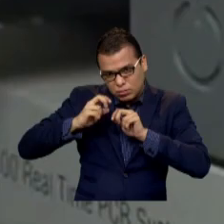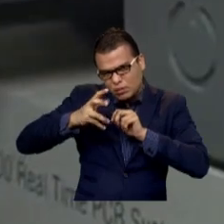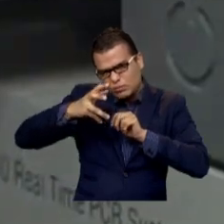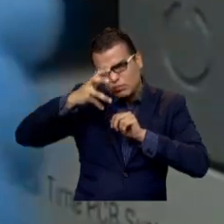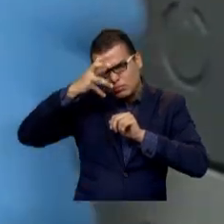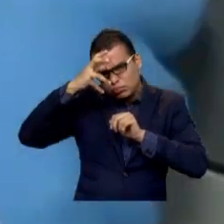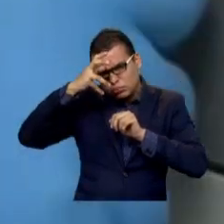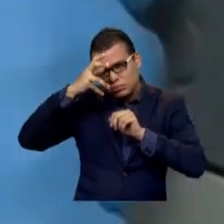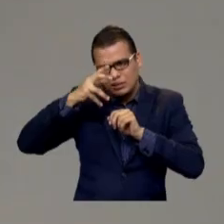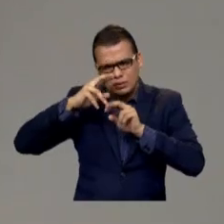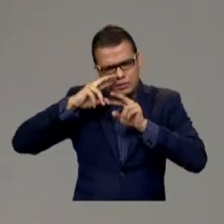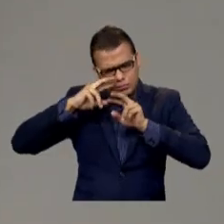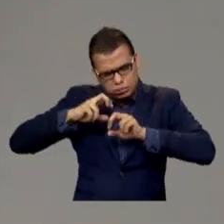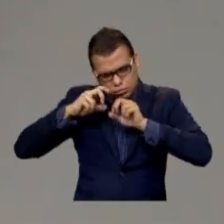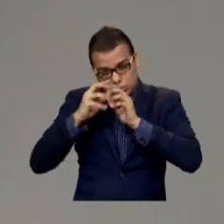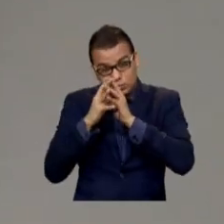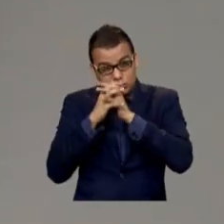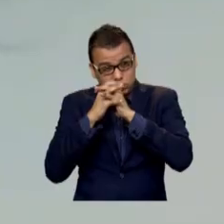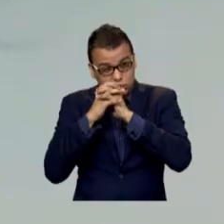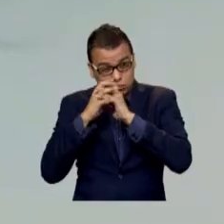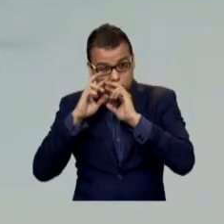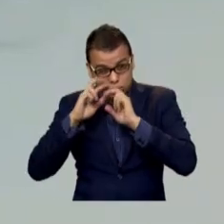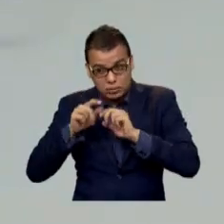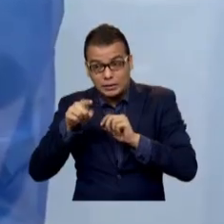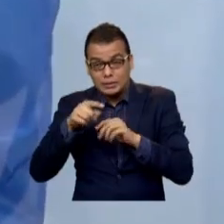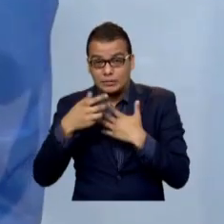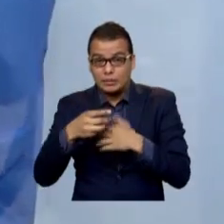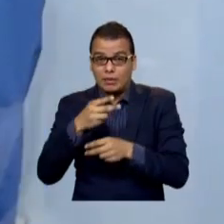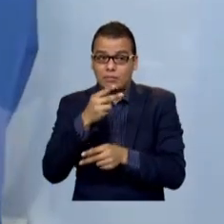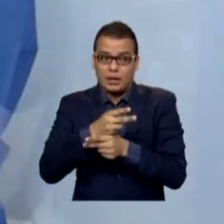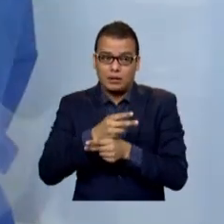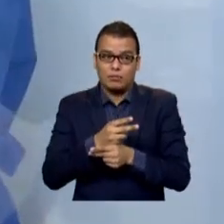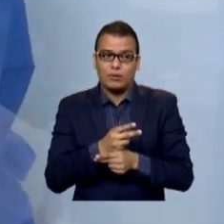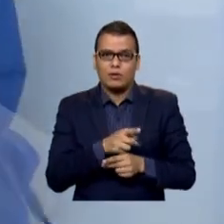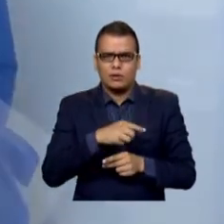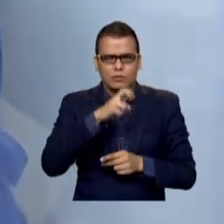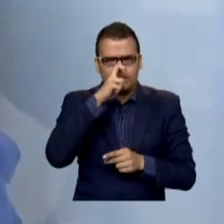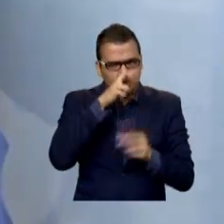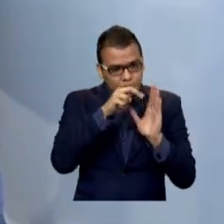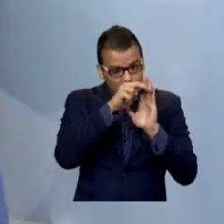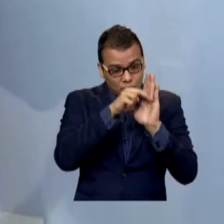demás entes alrededor de este virus es una de las más riesgosas, pero el protocolo que deben